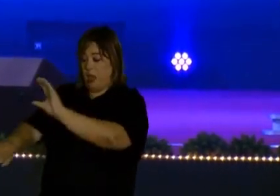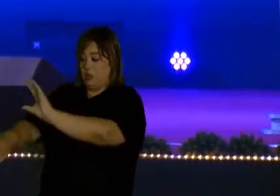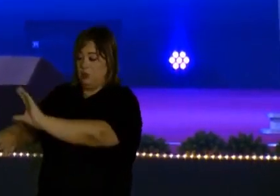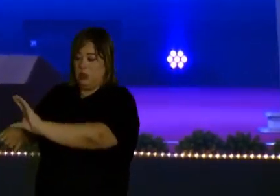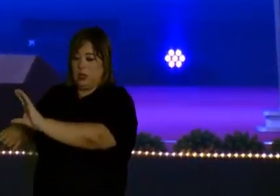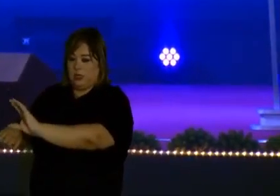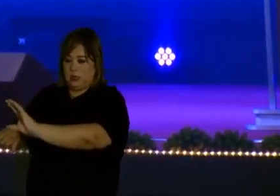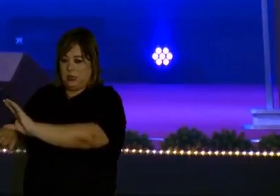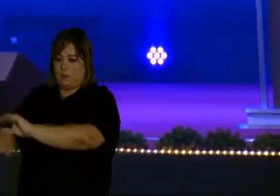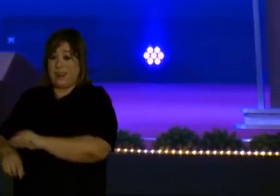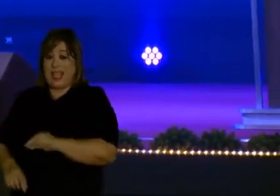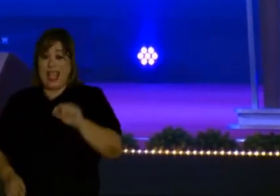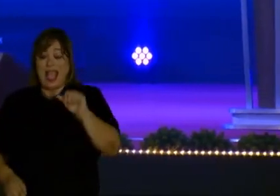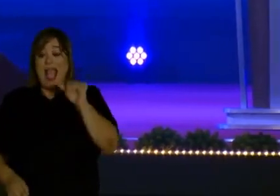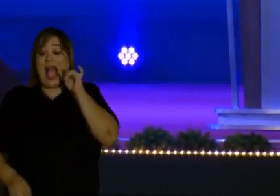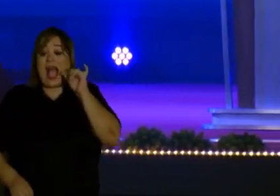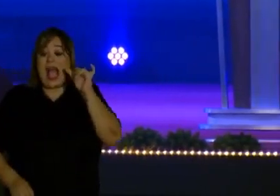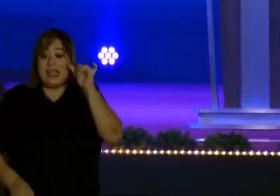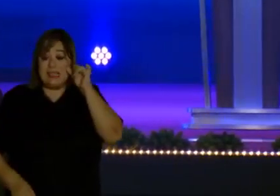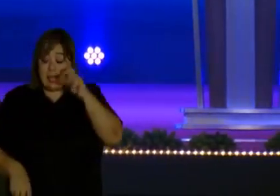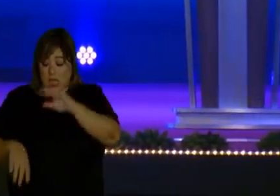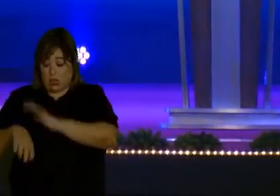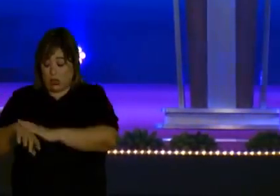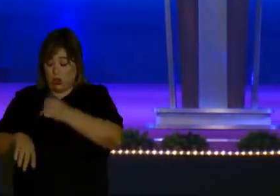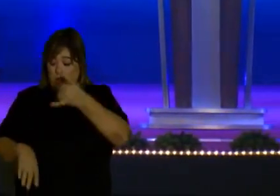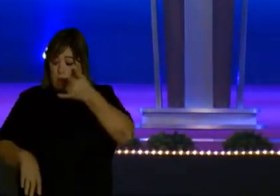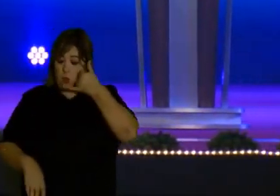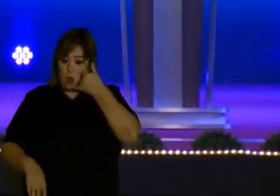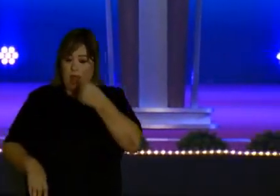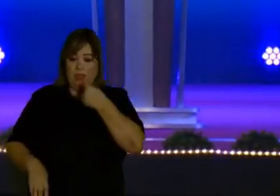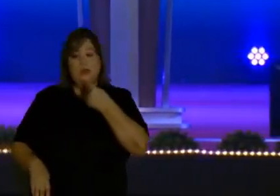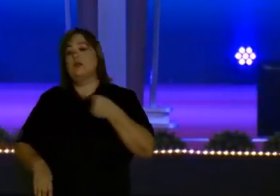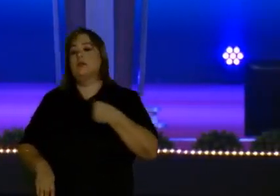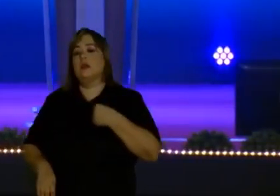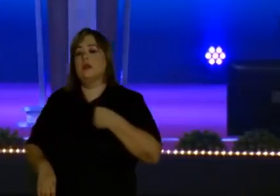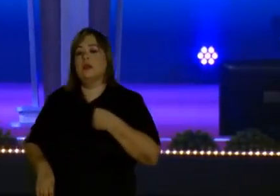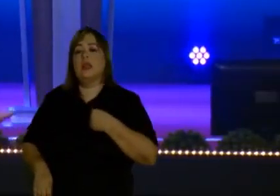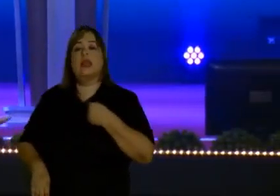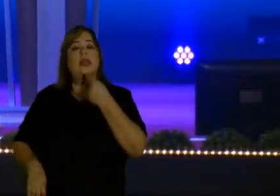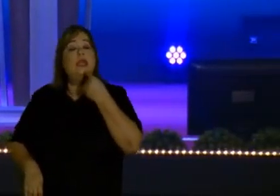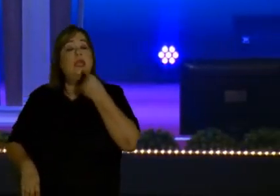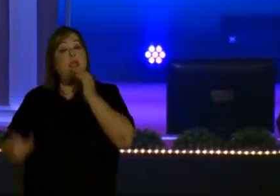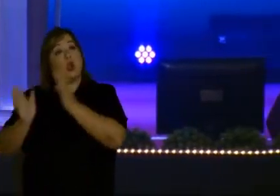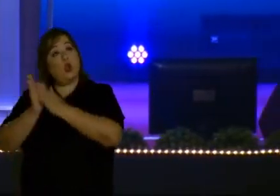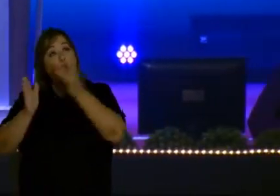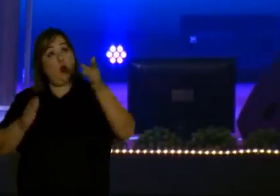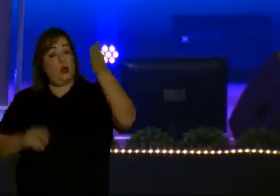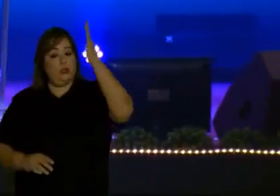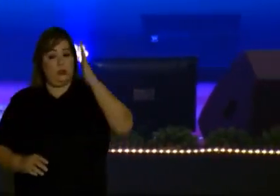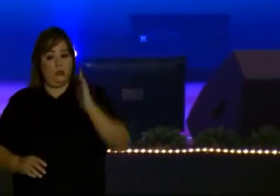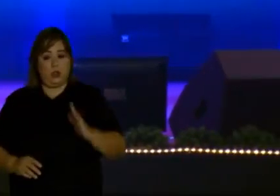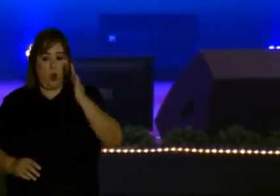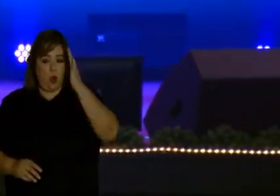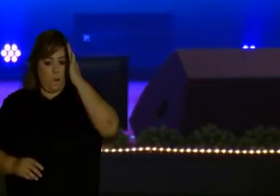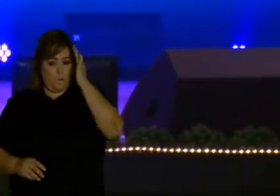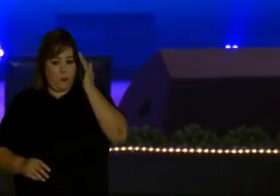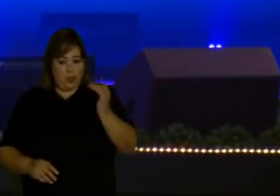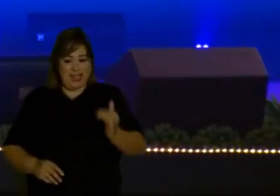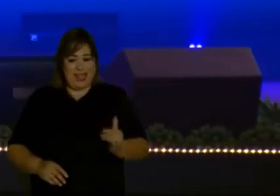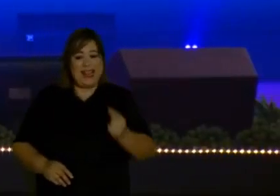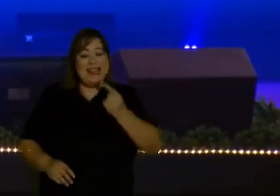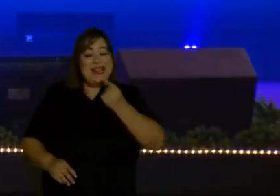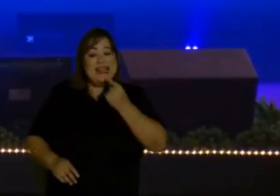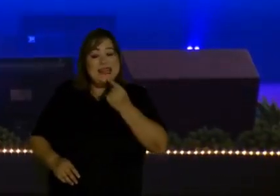llamó anoche porque quería dar el reporte. Y doy gloria al Señor porque él le atribuye al